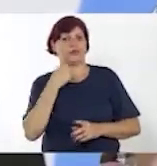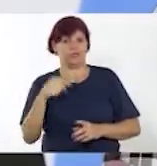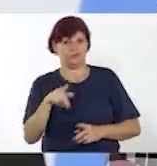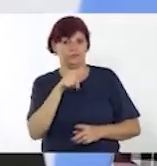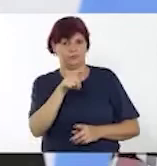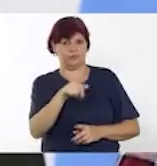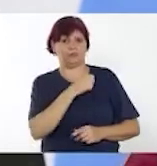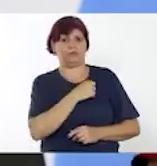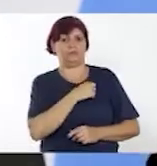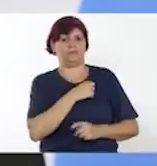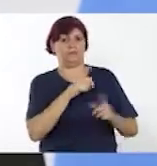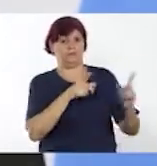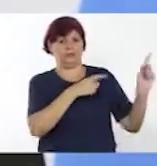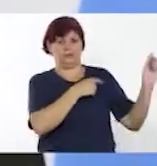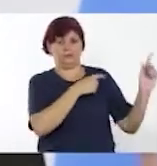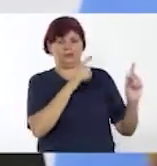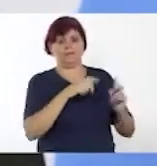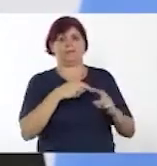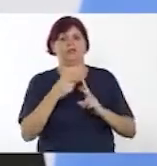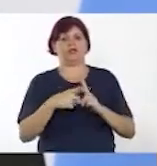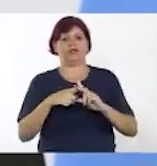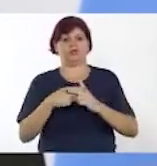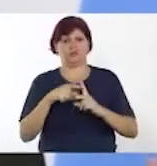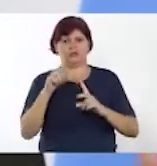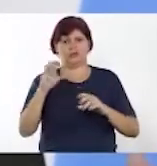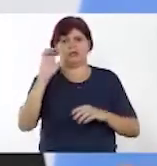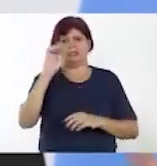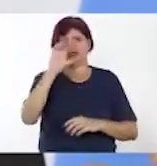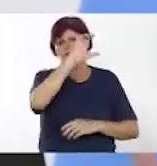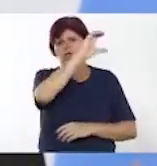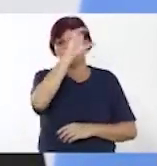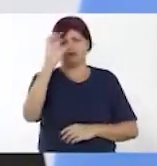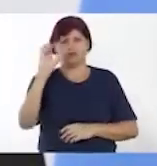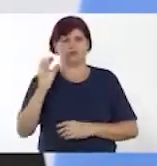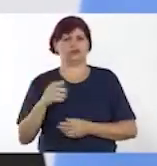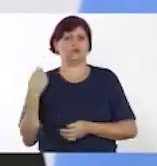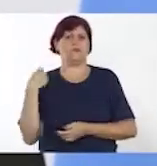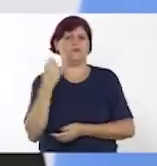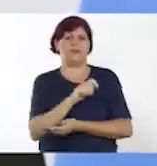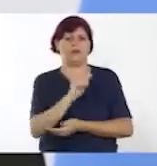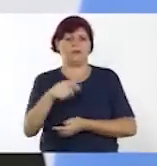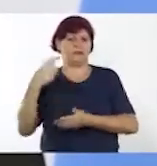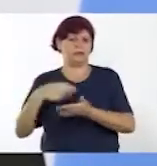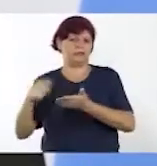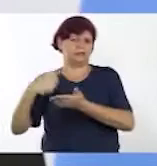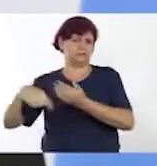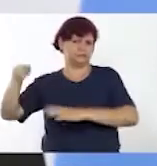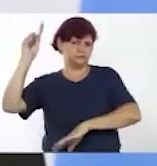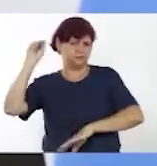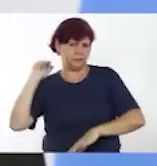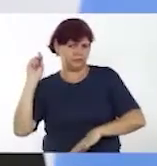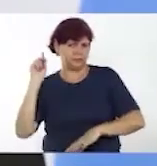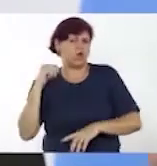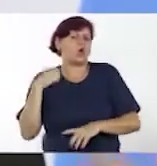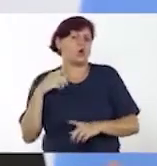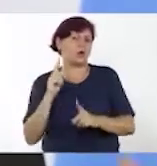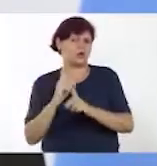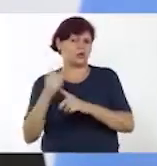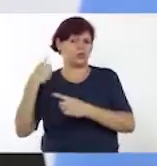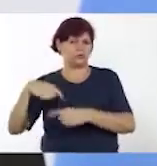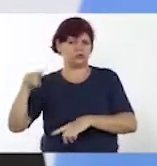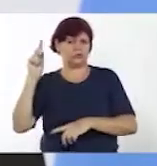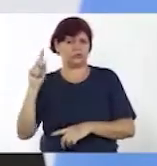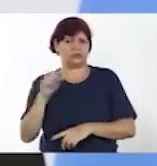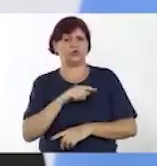ejemplo, este caso. Para resolver una ecuación trigonométrica, como insistía la profesora Claudia la semana pasada o en el